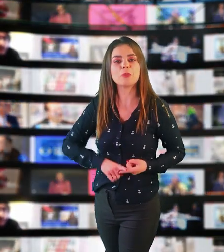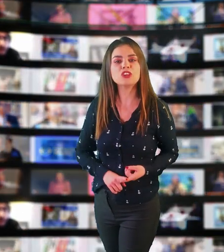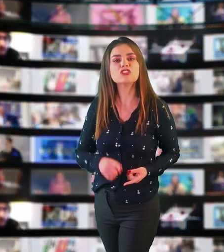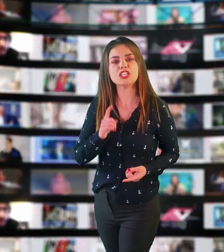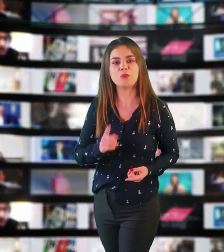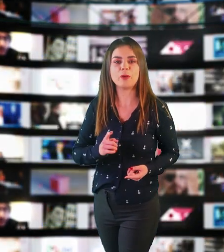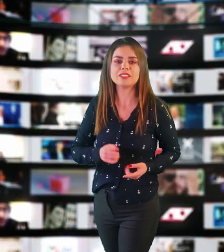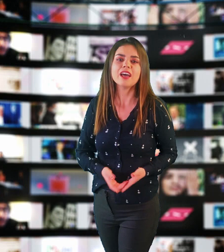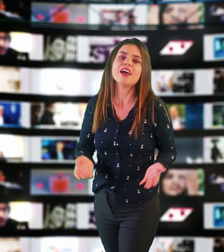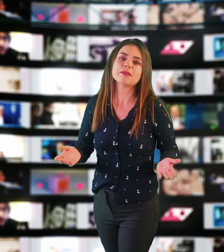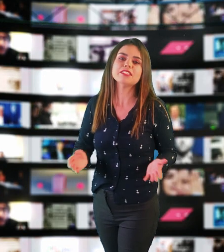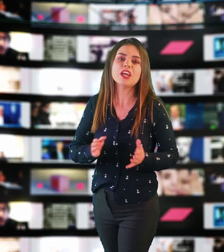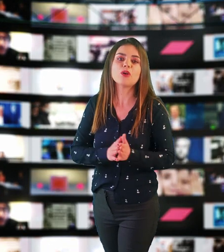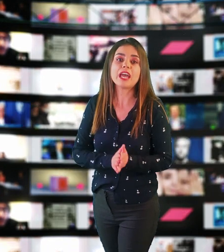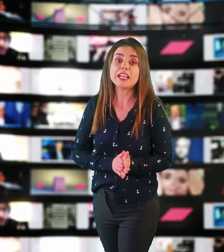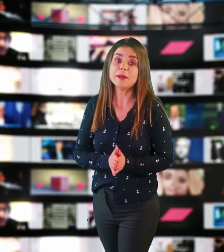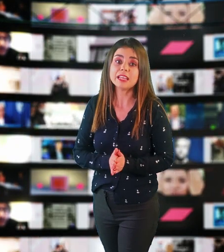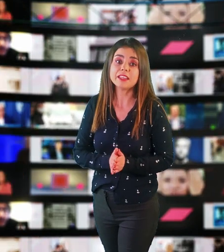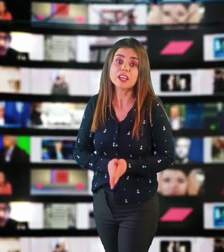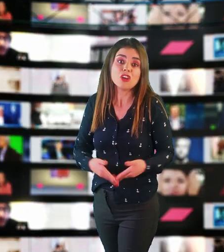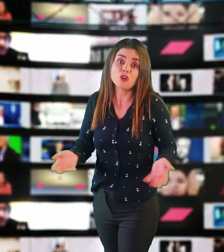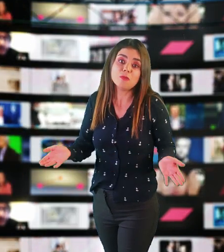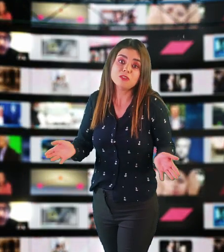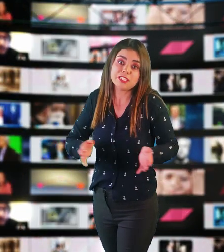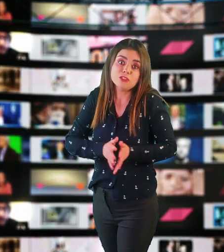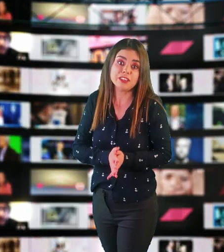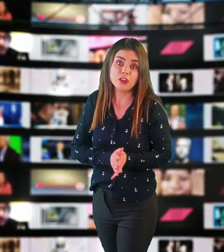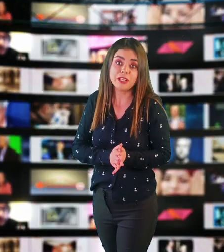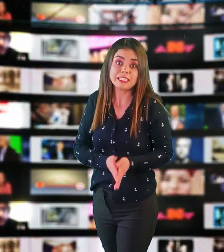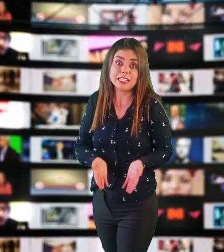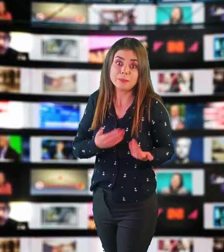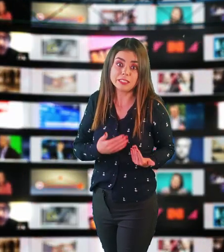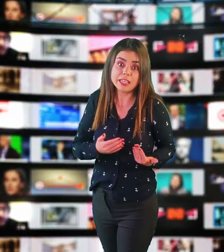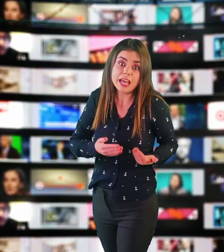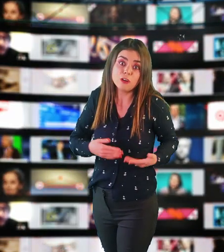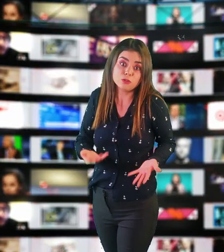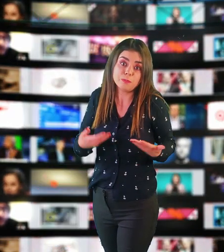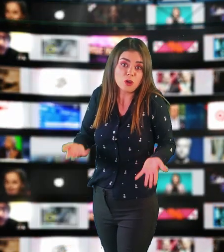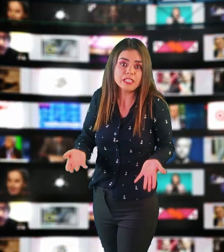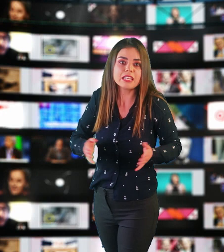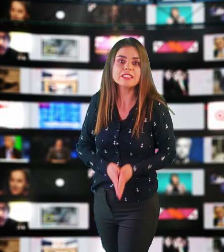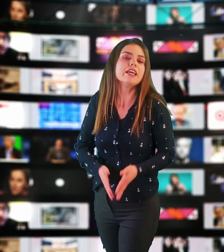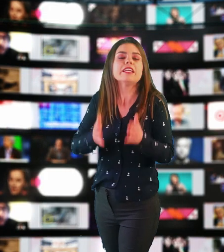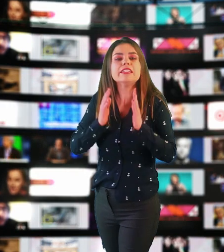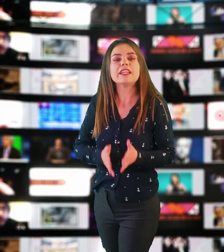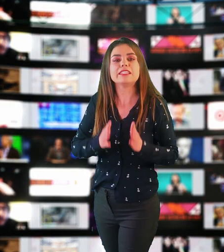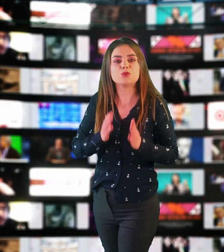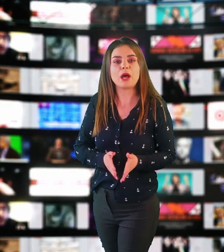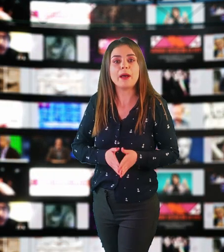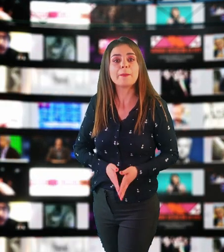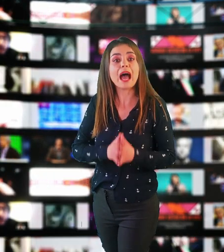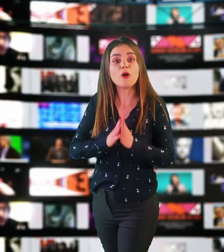con argumentos y pruebas. También señaló que hay libertades, no como en los sexenios anteriores que se les perseguía a los periodistas y